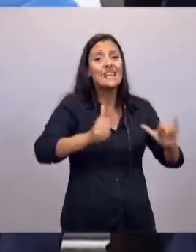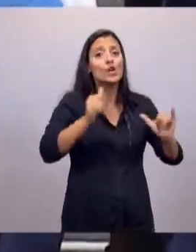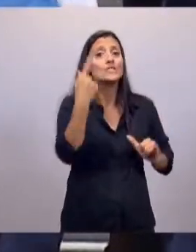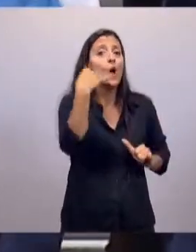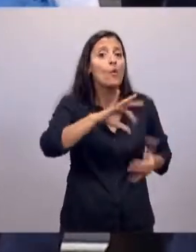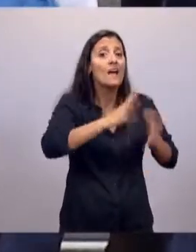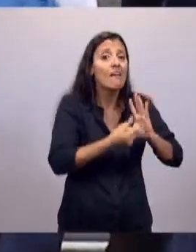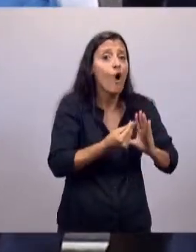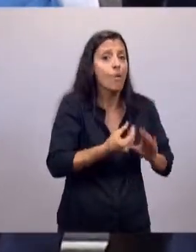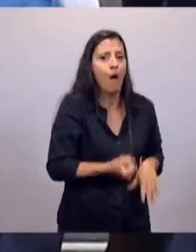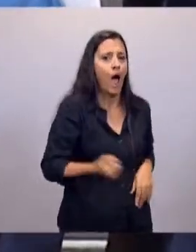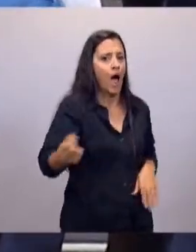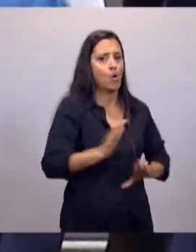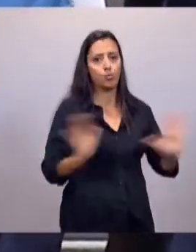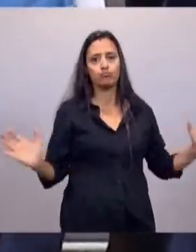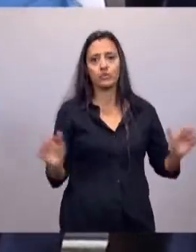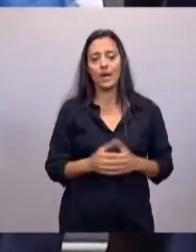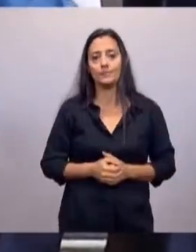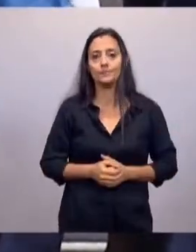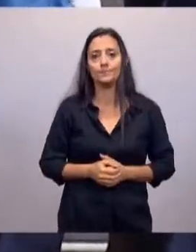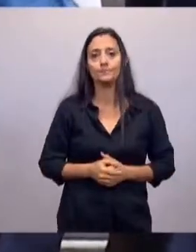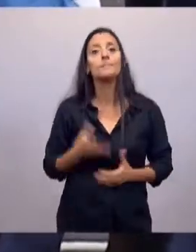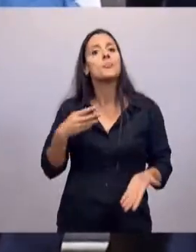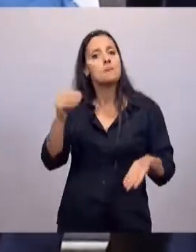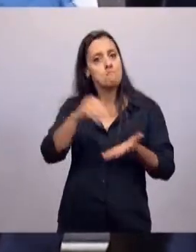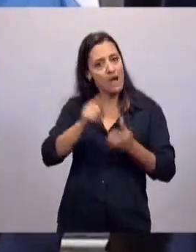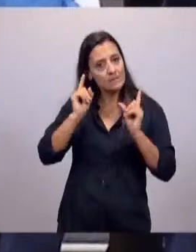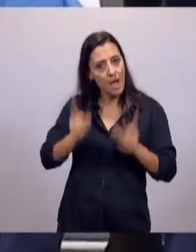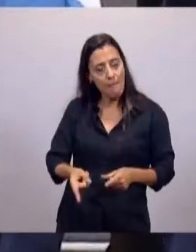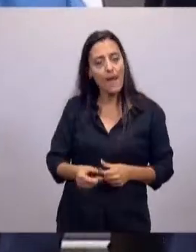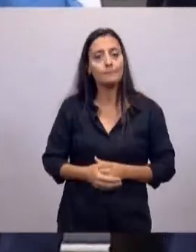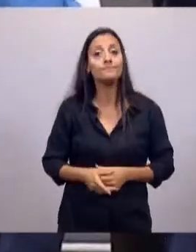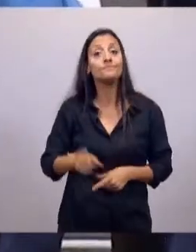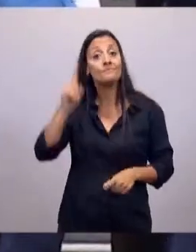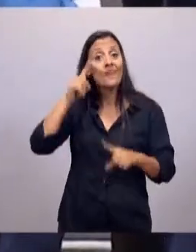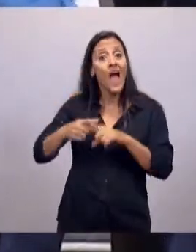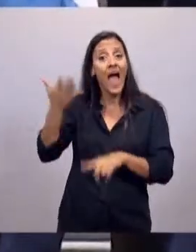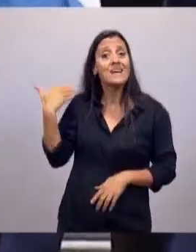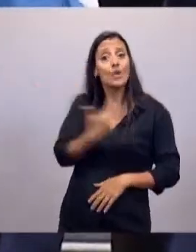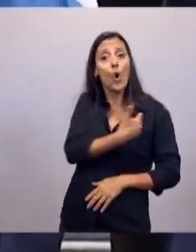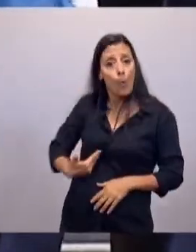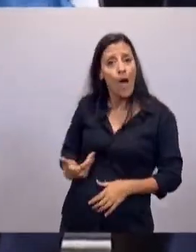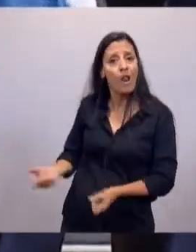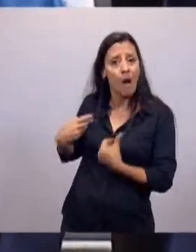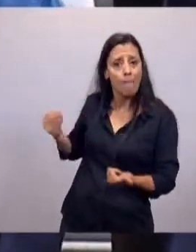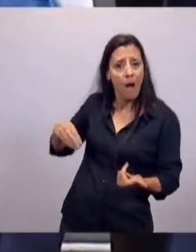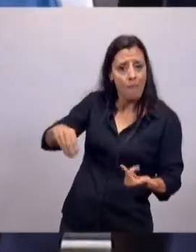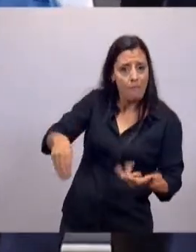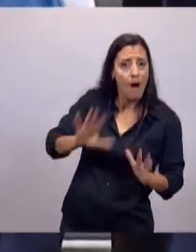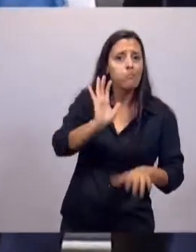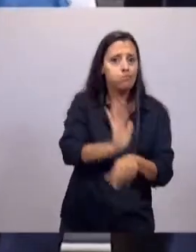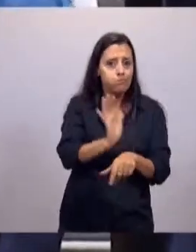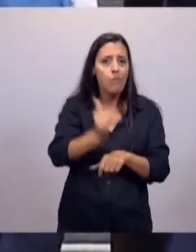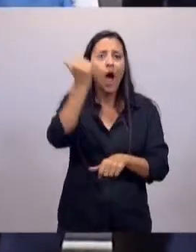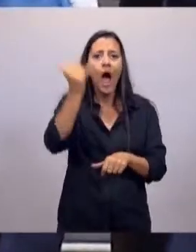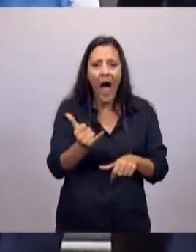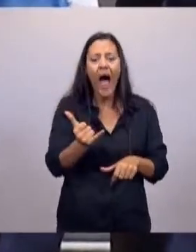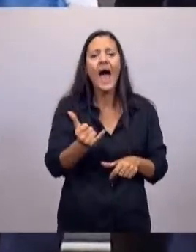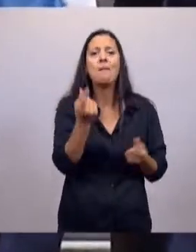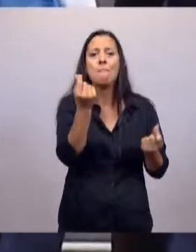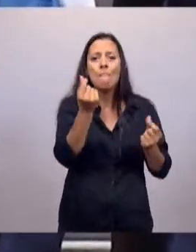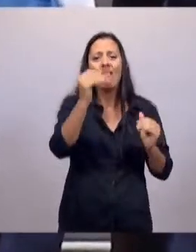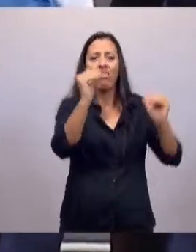ajuste. Por otra parte, la herencia no termina ahí, ya que los desequilibrios en